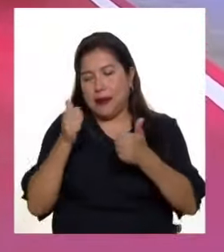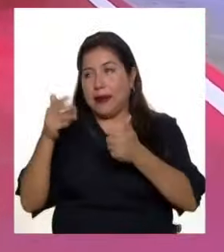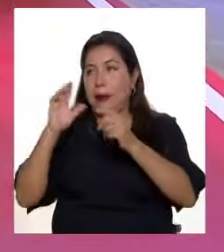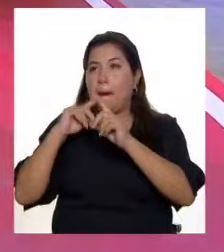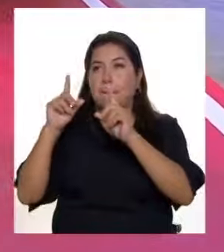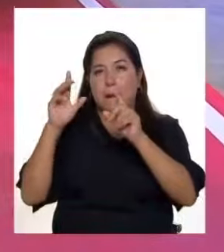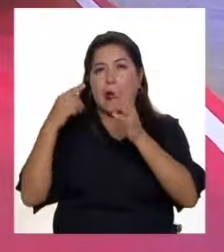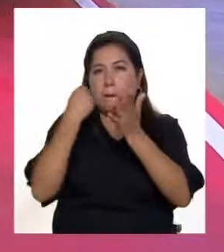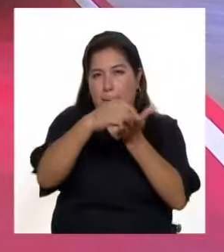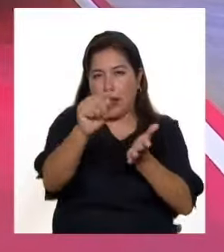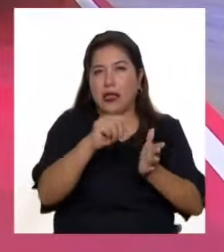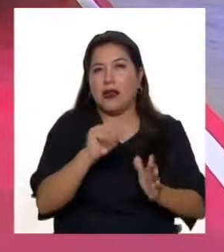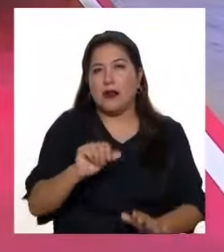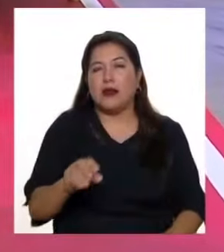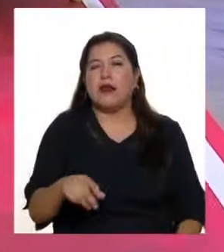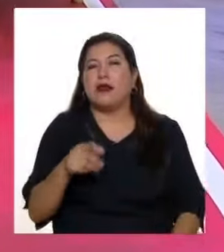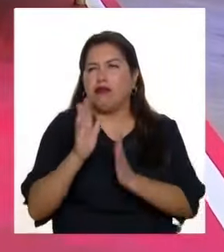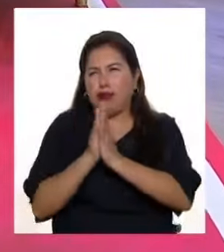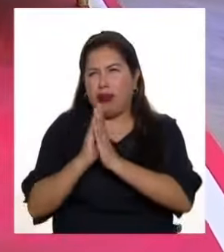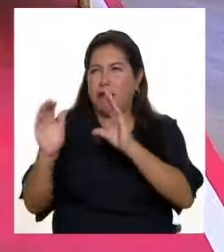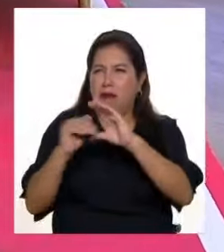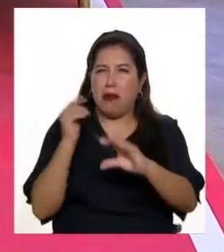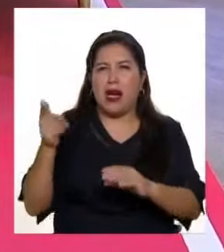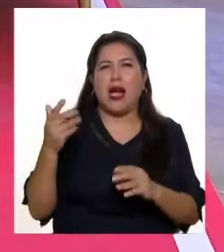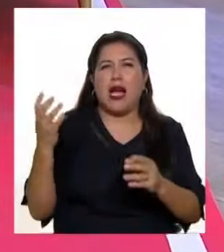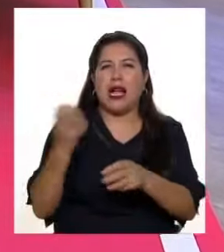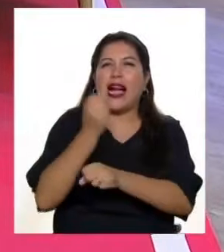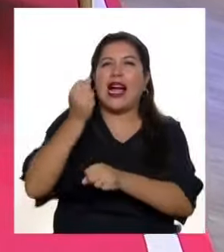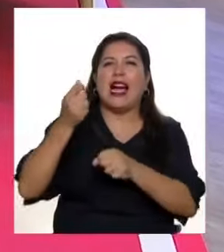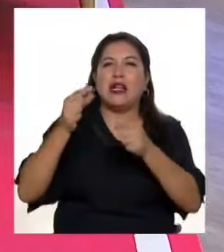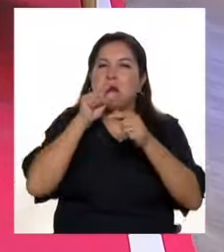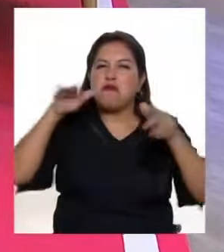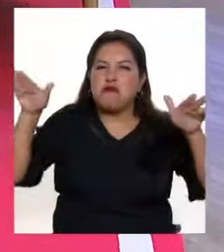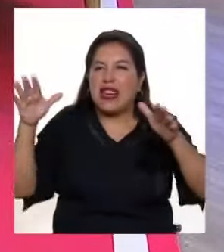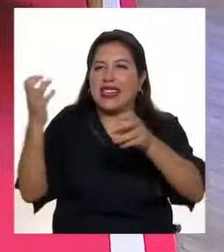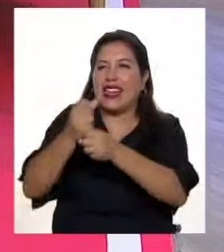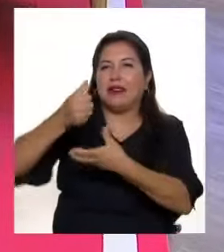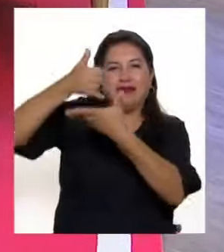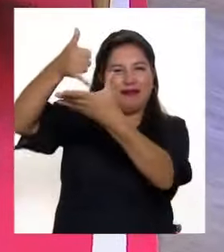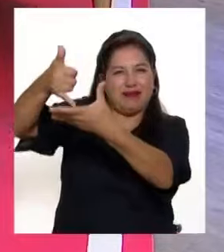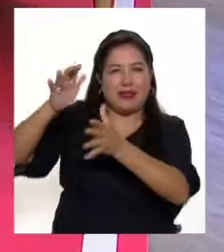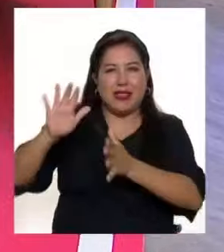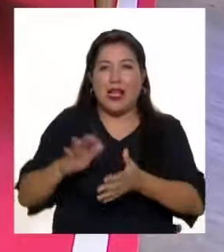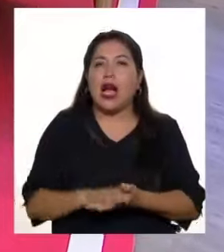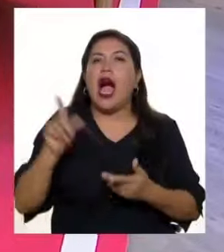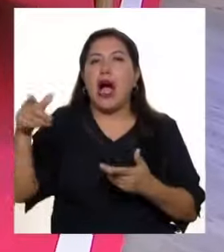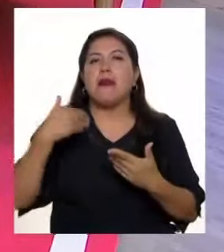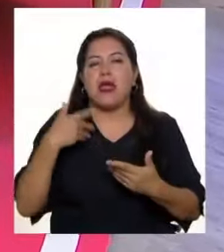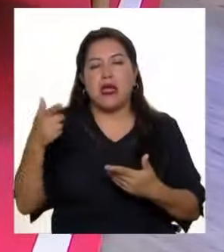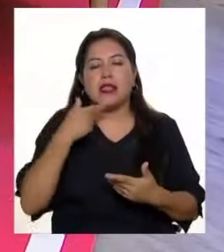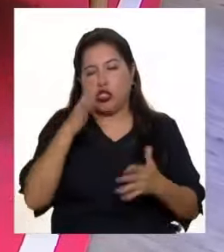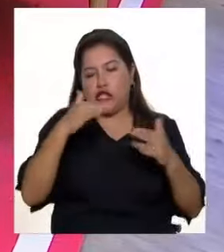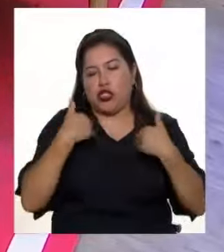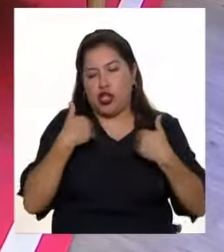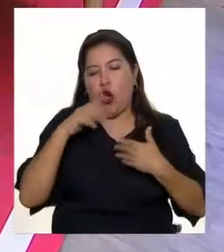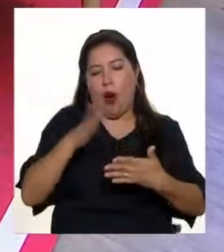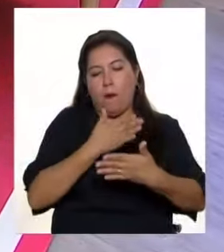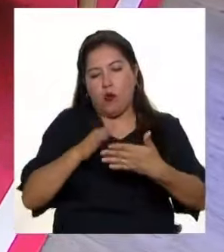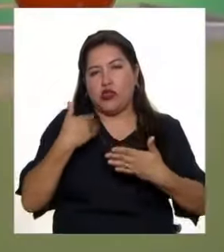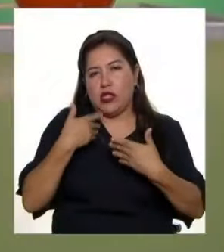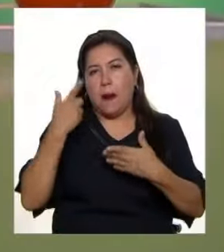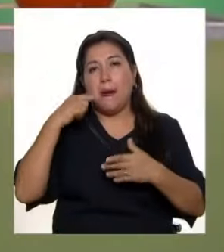Porque yo le digo, gana tú otra gaviota, porque él ya es ganador con claro, Susan. Claro. Y me dice, ya, tengo la música para un carnaval, a ver, cholita, porque él sabe que yo siempre he